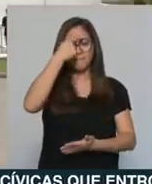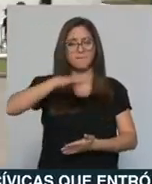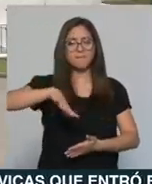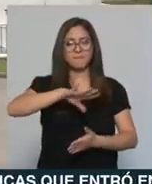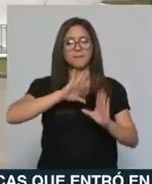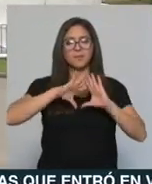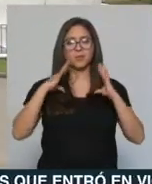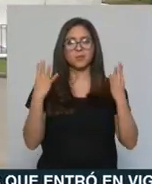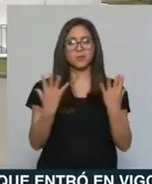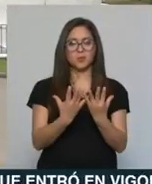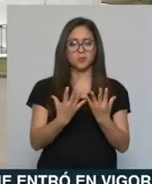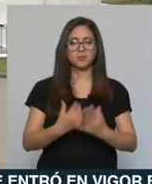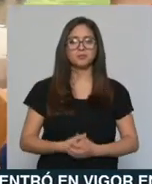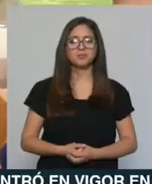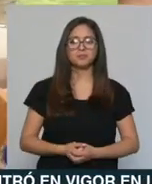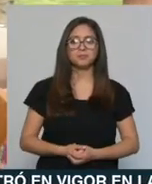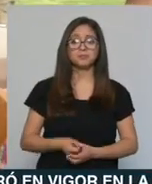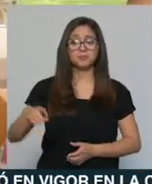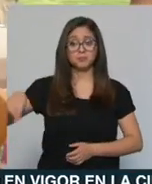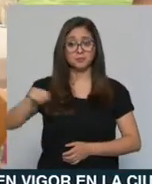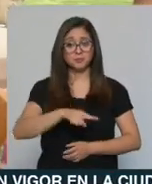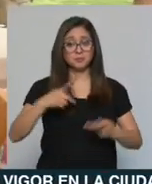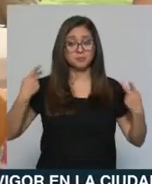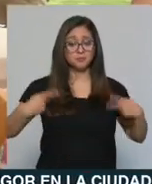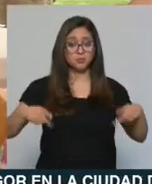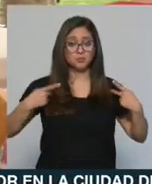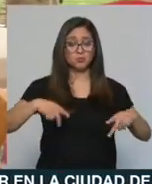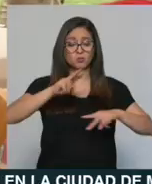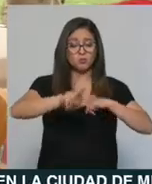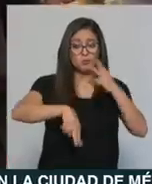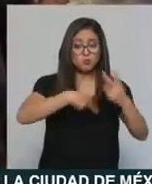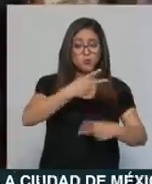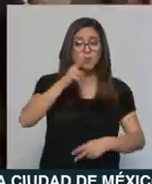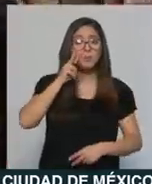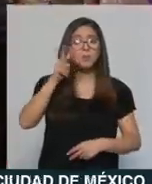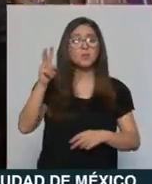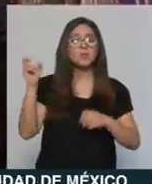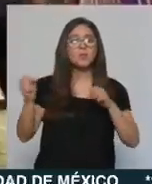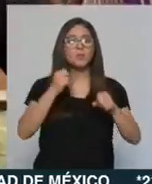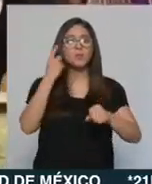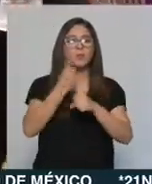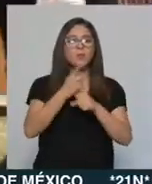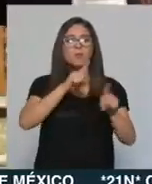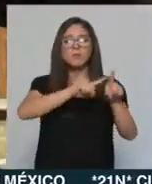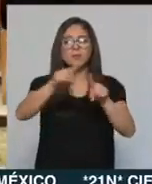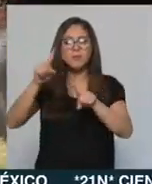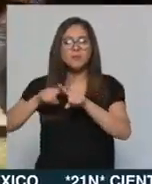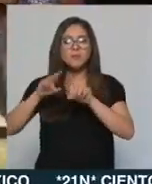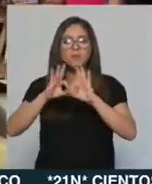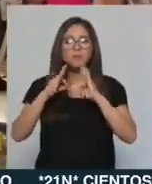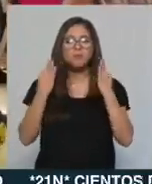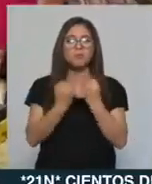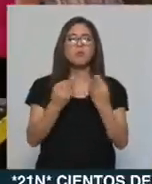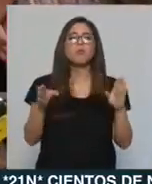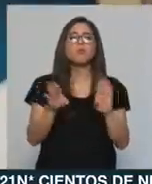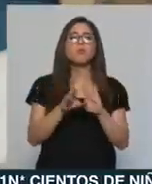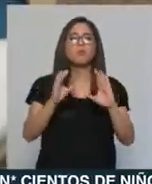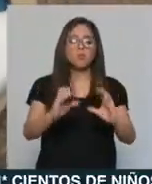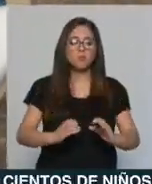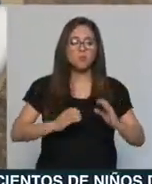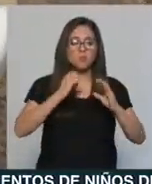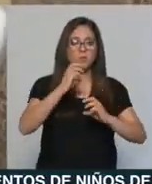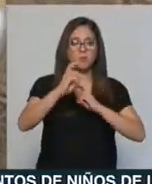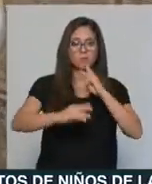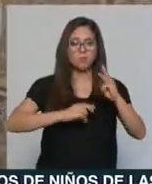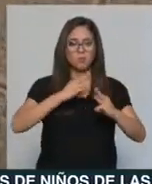planeta. Los cientos de asistentes tuvieron la oportunidad de conocer diversos métodos con los que pueden contribuir al cuidado del planeta,